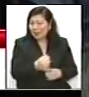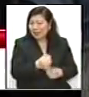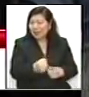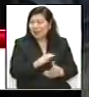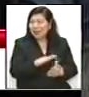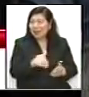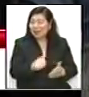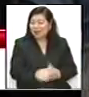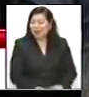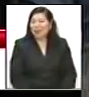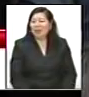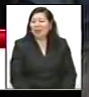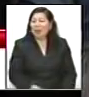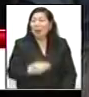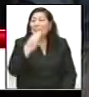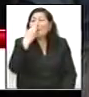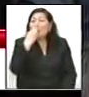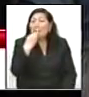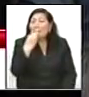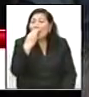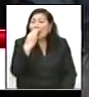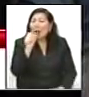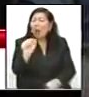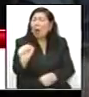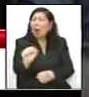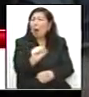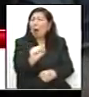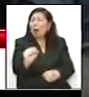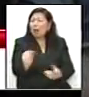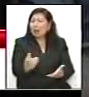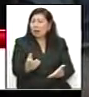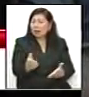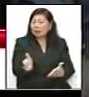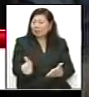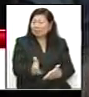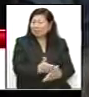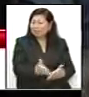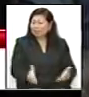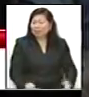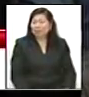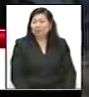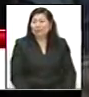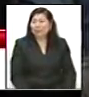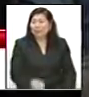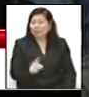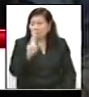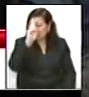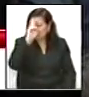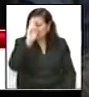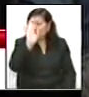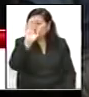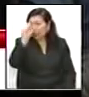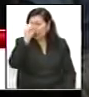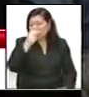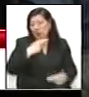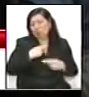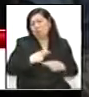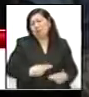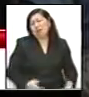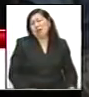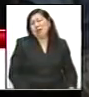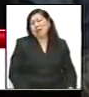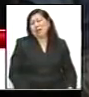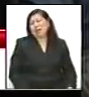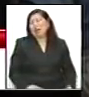dictadura de Maduro con unas camionetas y las han triturado Ahí no respetan los derechos humanos, muy al contrario,